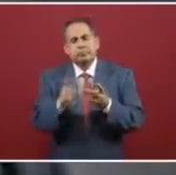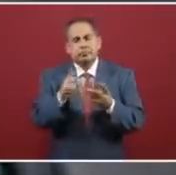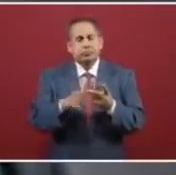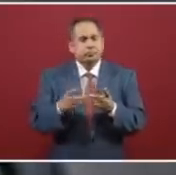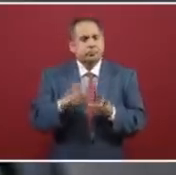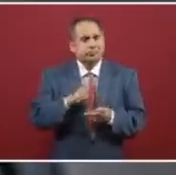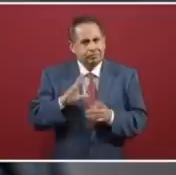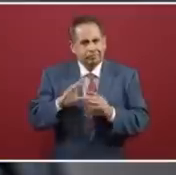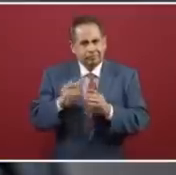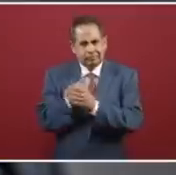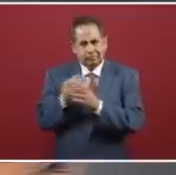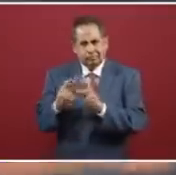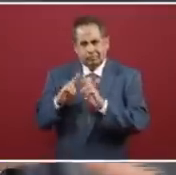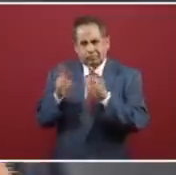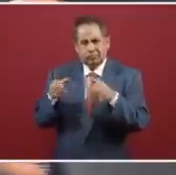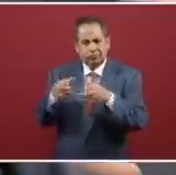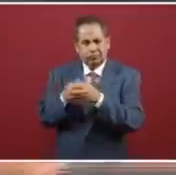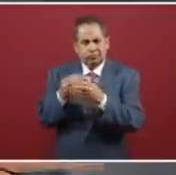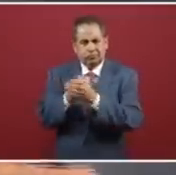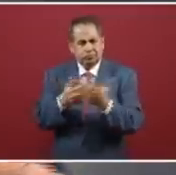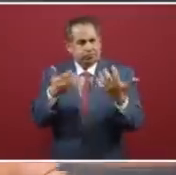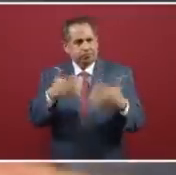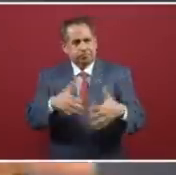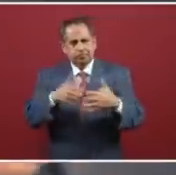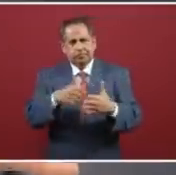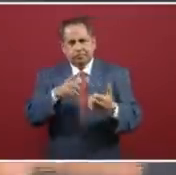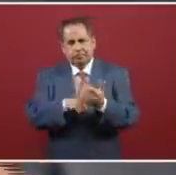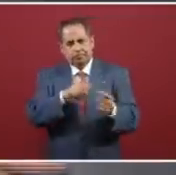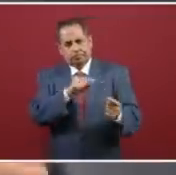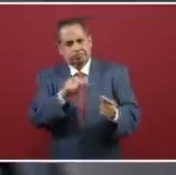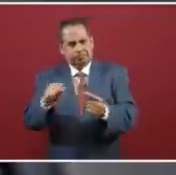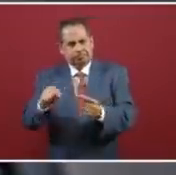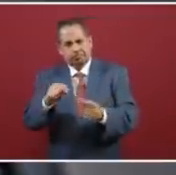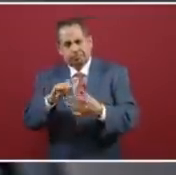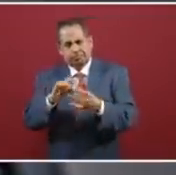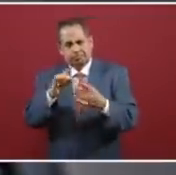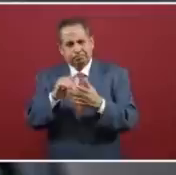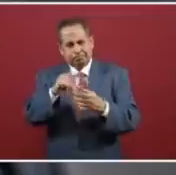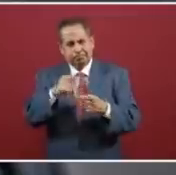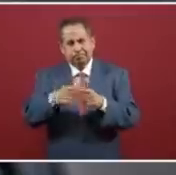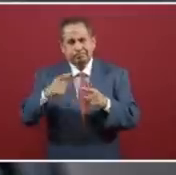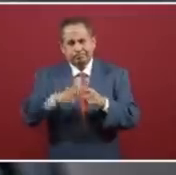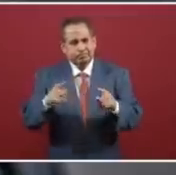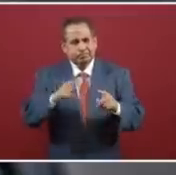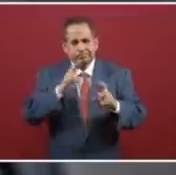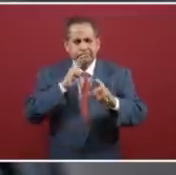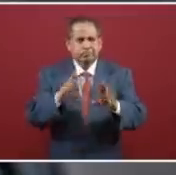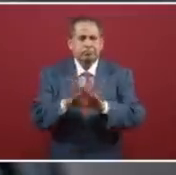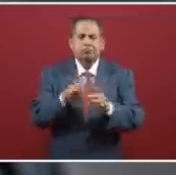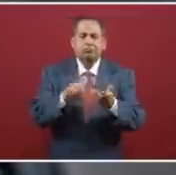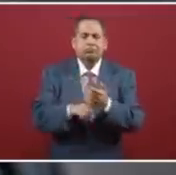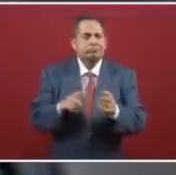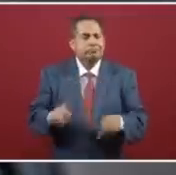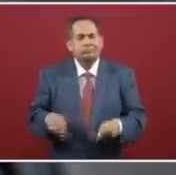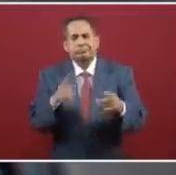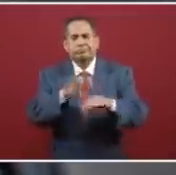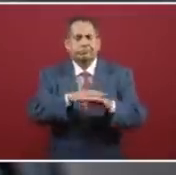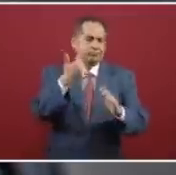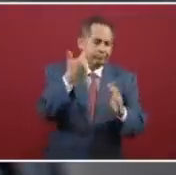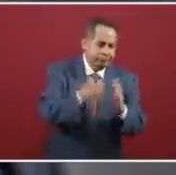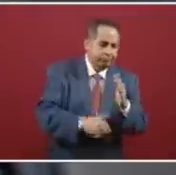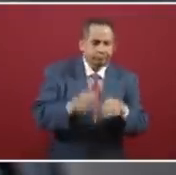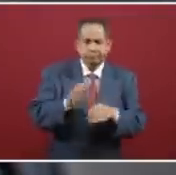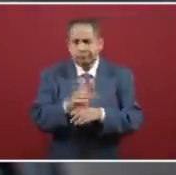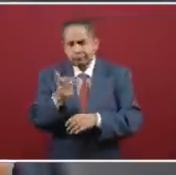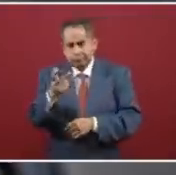reuniones con algunas de estas empresas que han que señalan en todos estos reportes tanto los que venden barato como